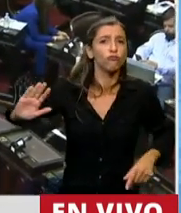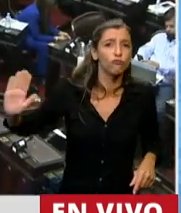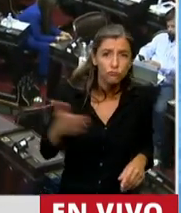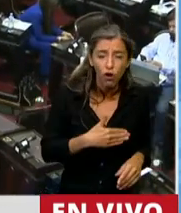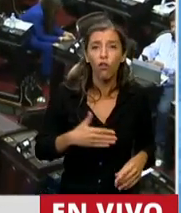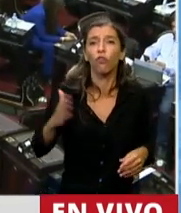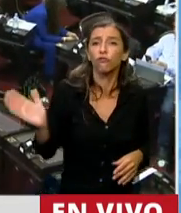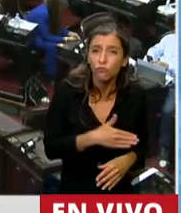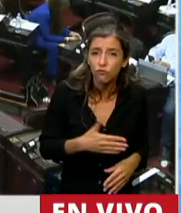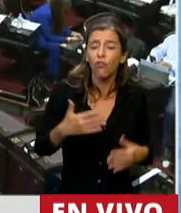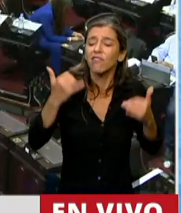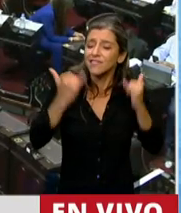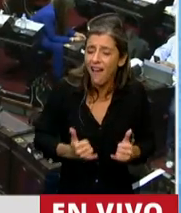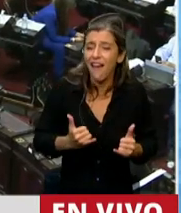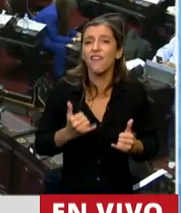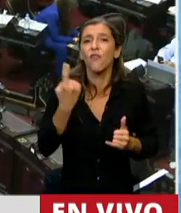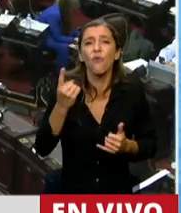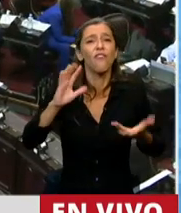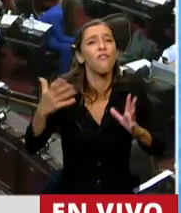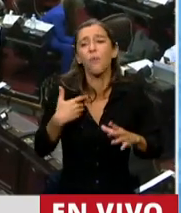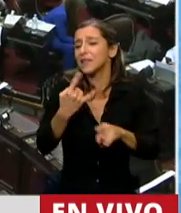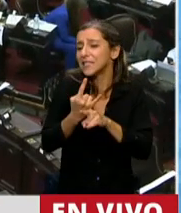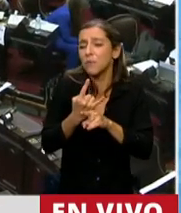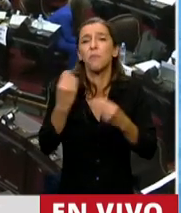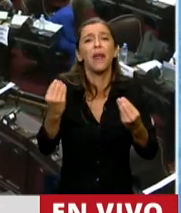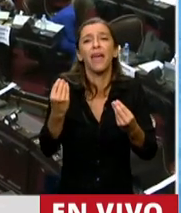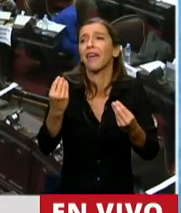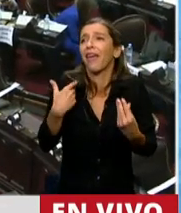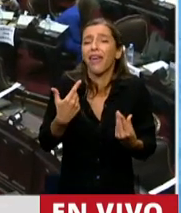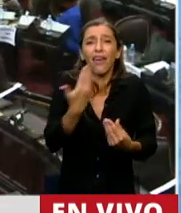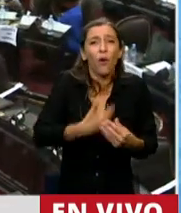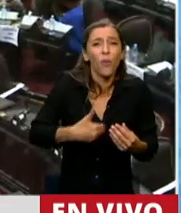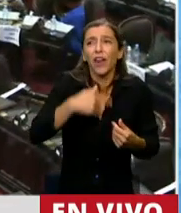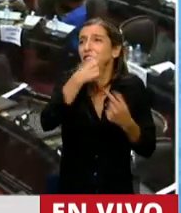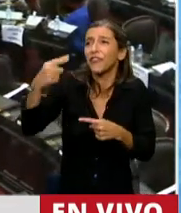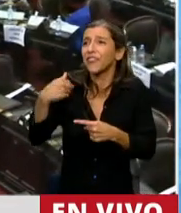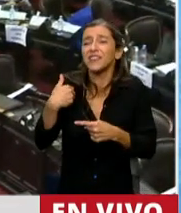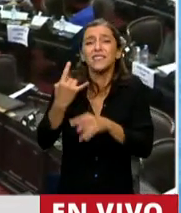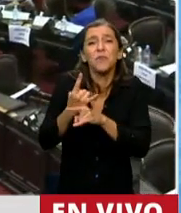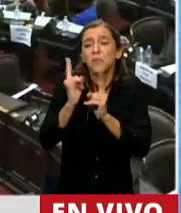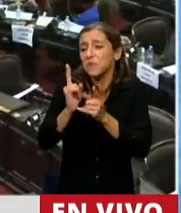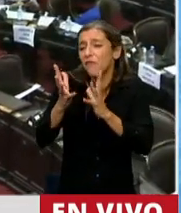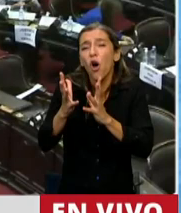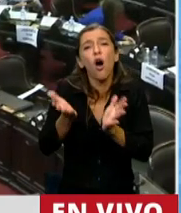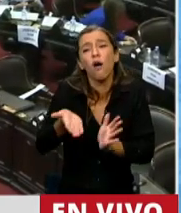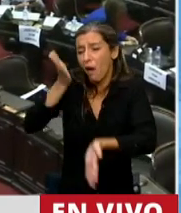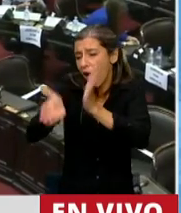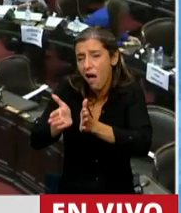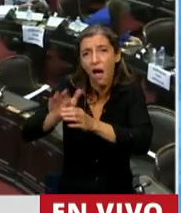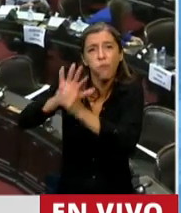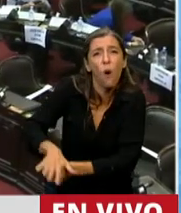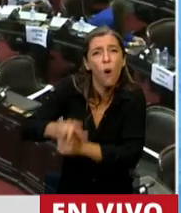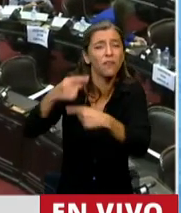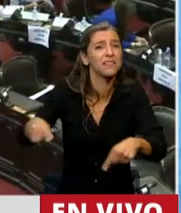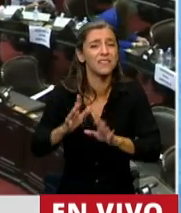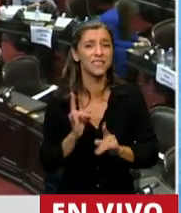político que sostiene una orientación social de explotación y de opresión de género y de todo tipo. Por eso, cuando decimos que capitalismo y patriarcado